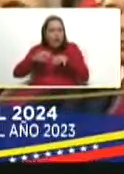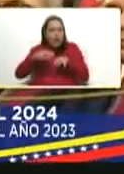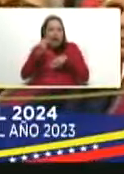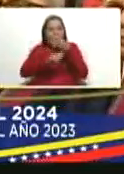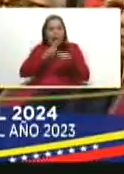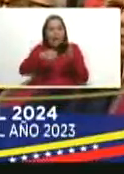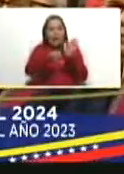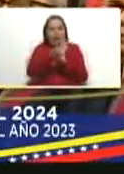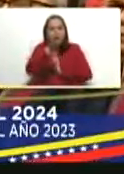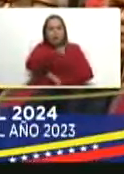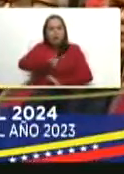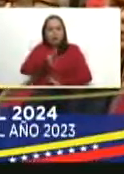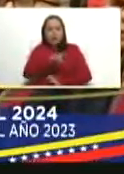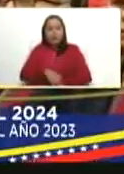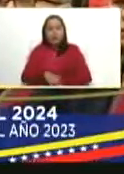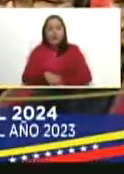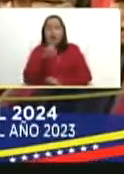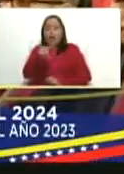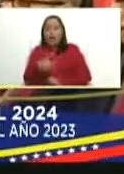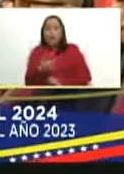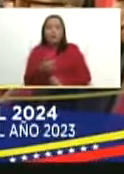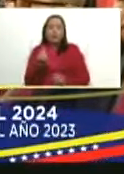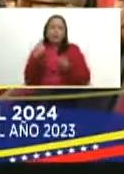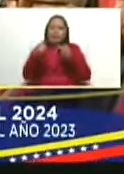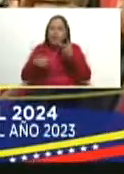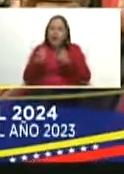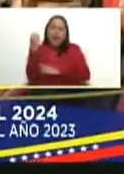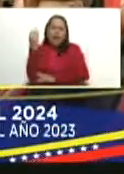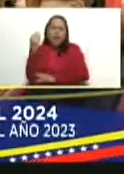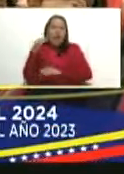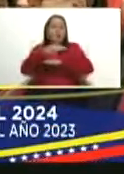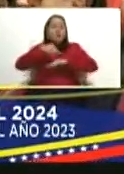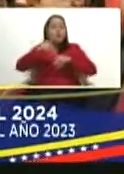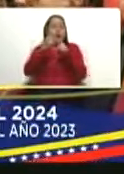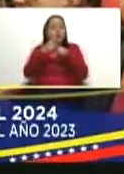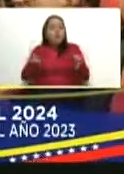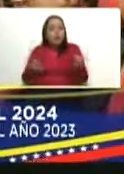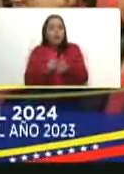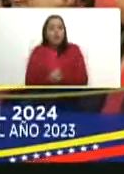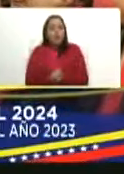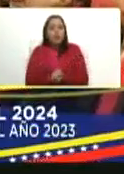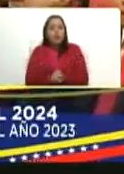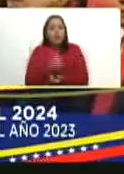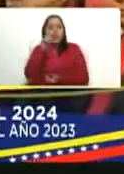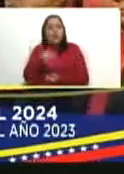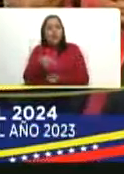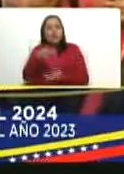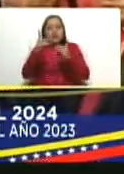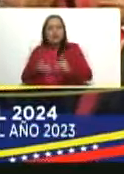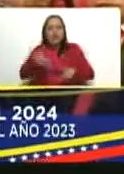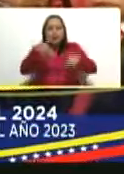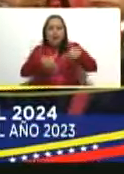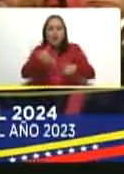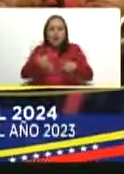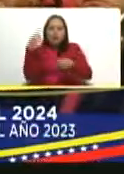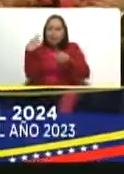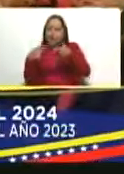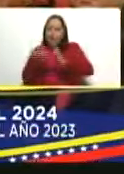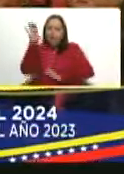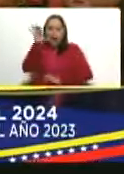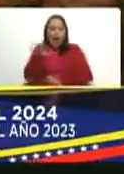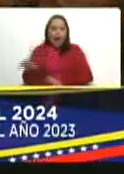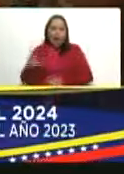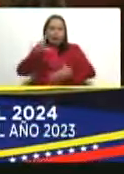judicial, al poder legislativo, al ministerio público, al poder electoral de los estados